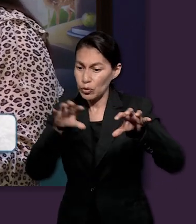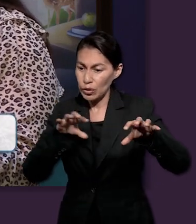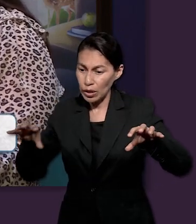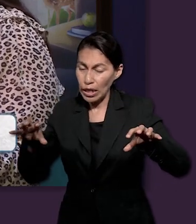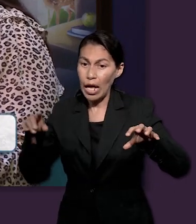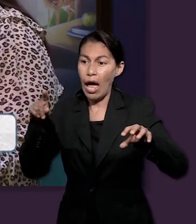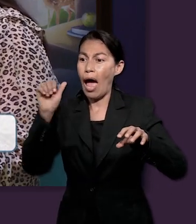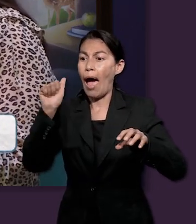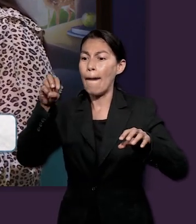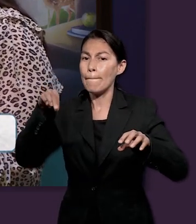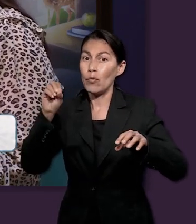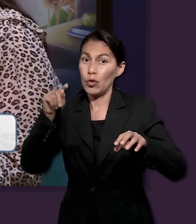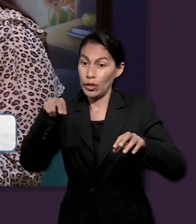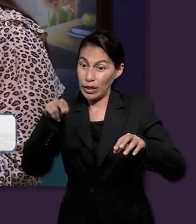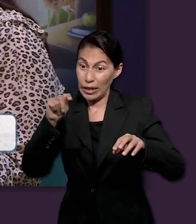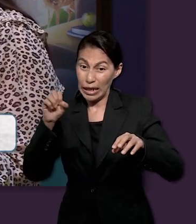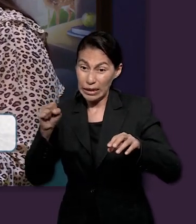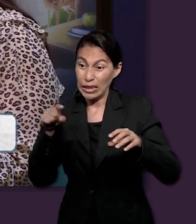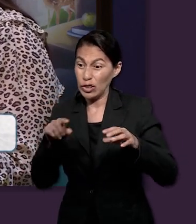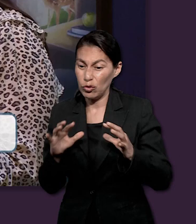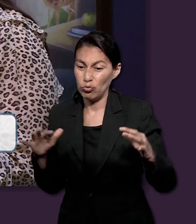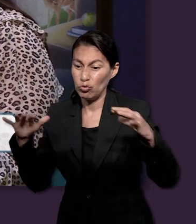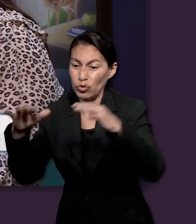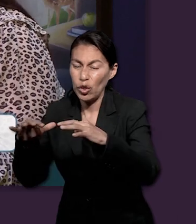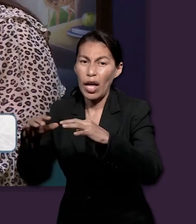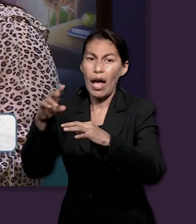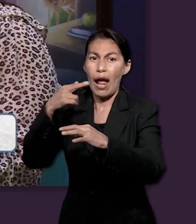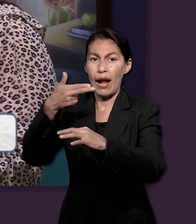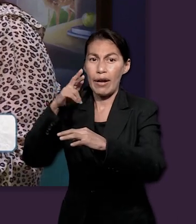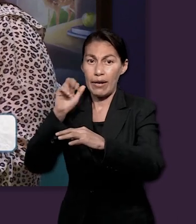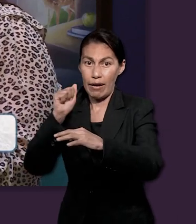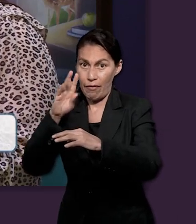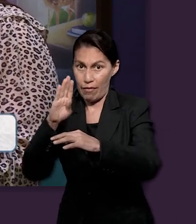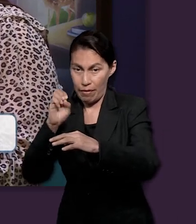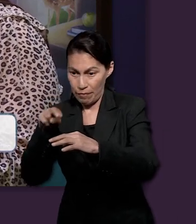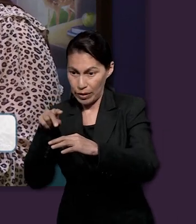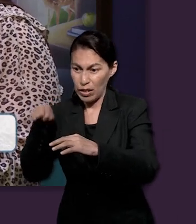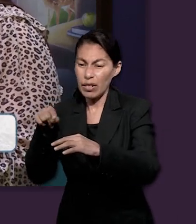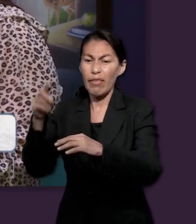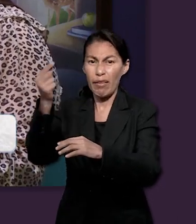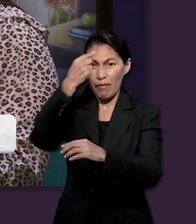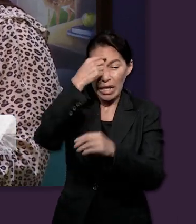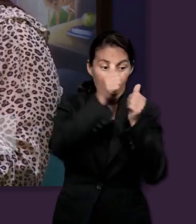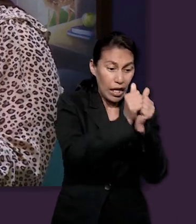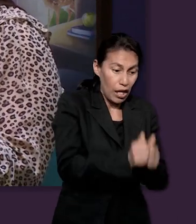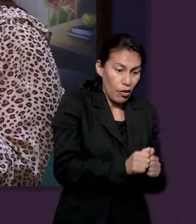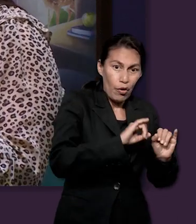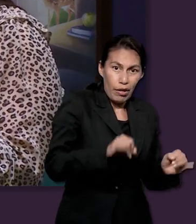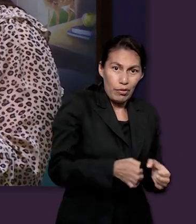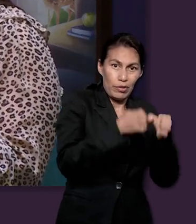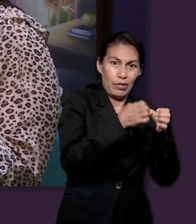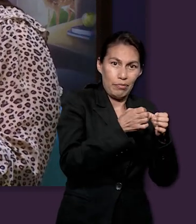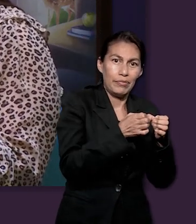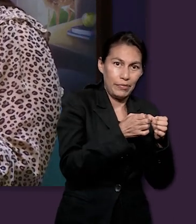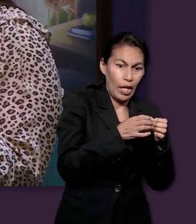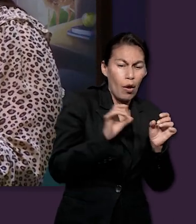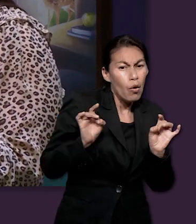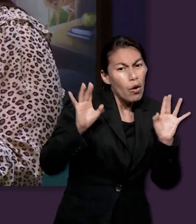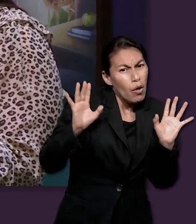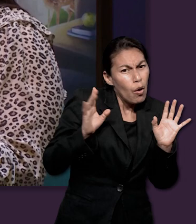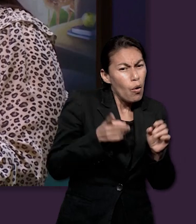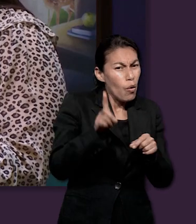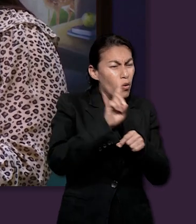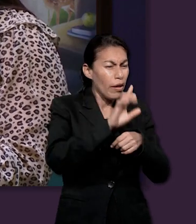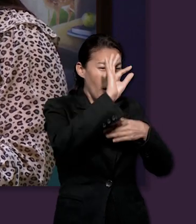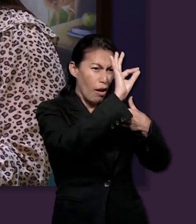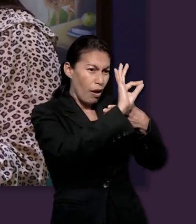Rabá, pero David se quedó en Jerusalén. Y sucedió un día, al caer la tarde, que se levantó David de su lecho y